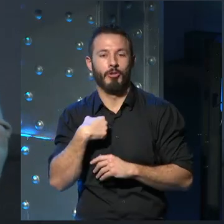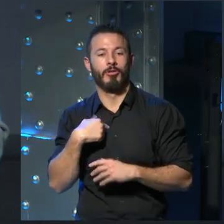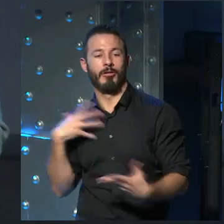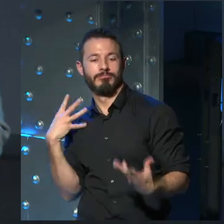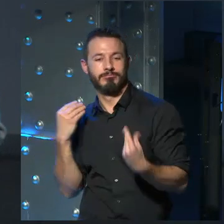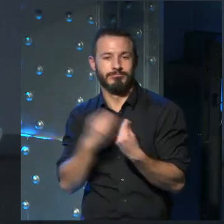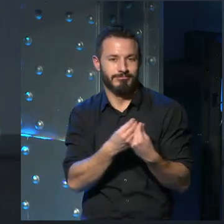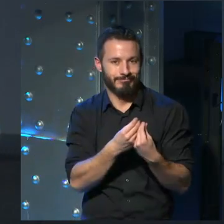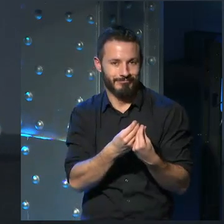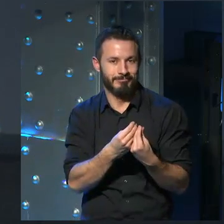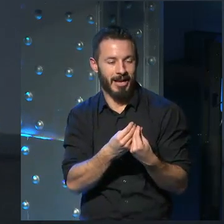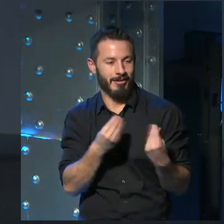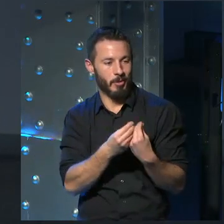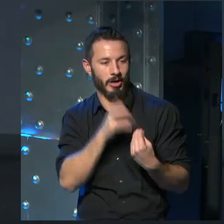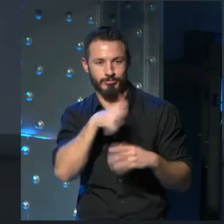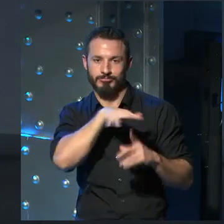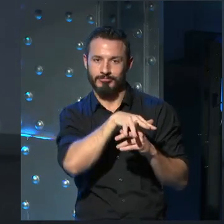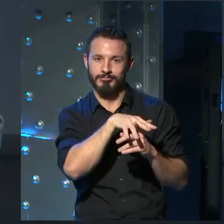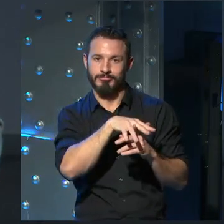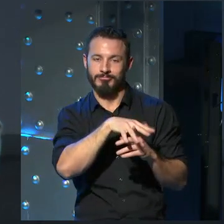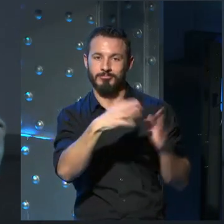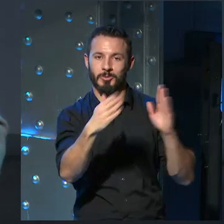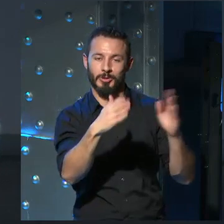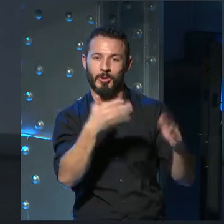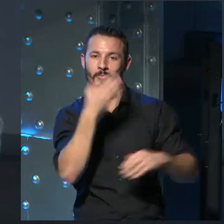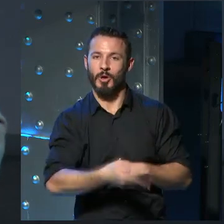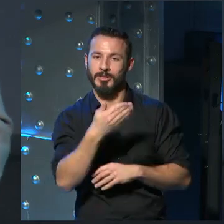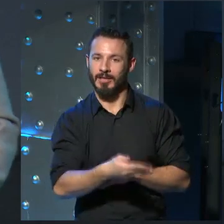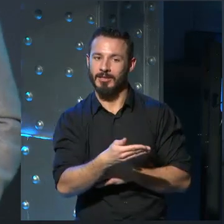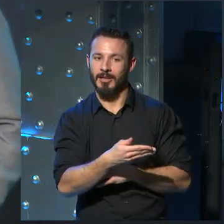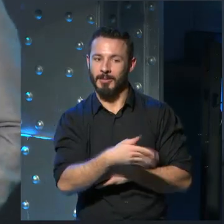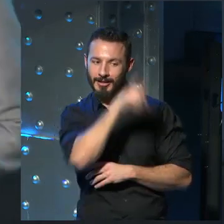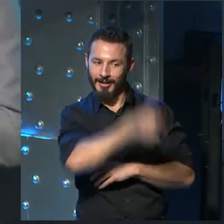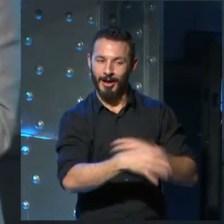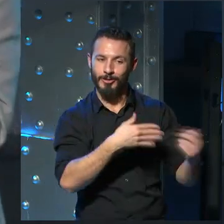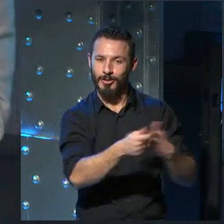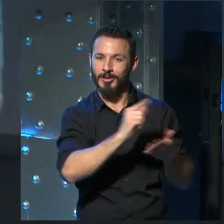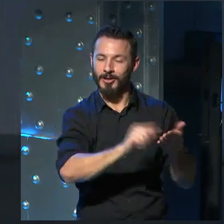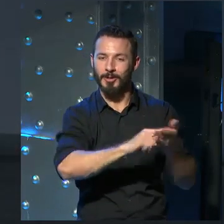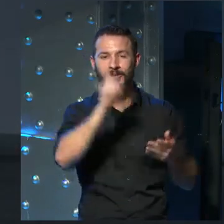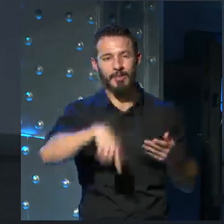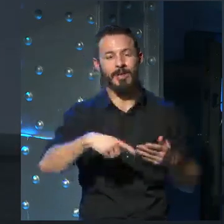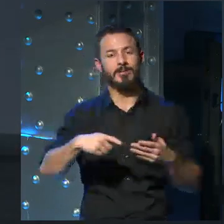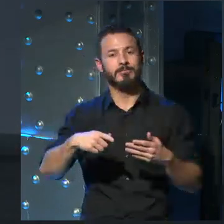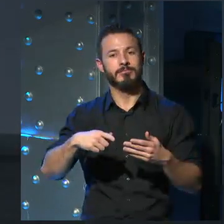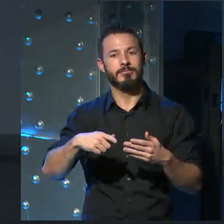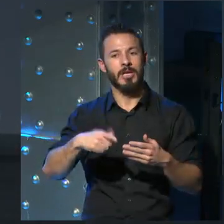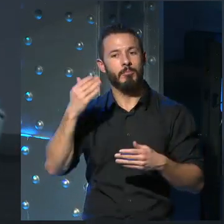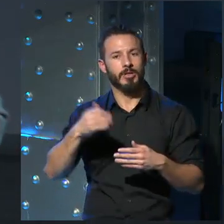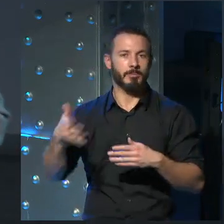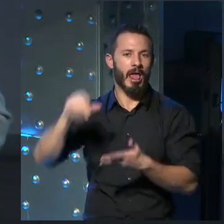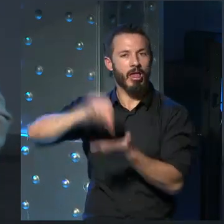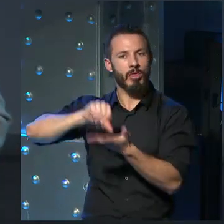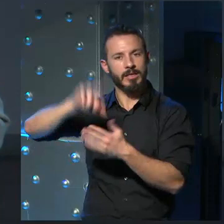acompañar en este momento importante para ella, importante también para las ciudades inteligentes, por el contenido perdón, del